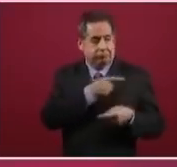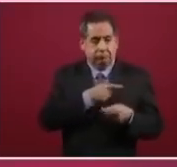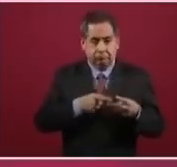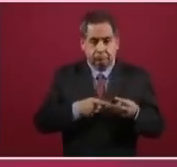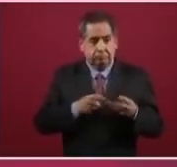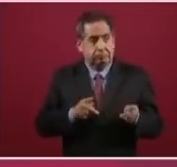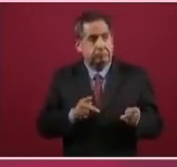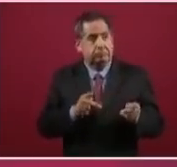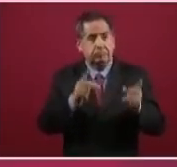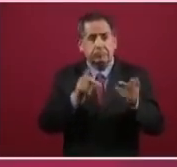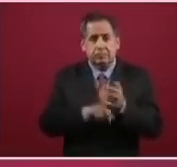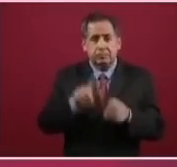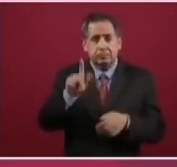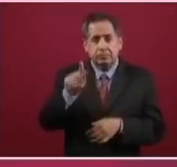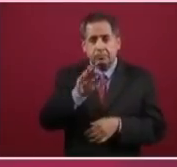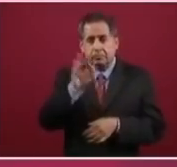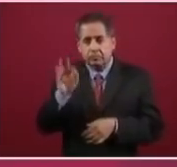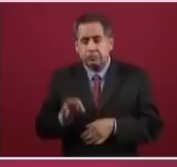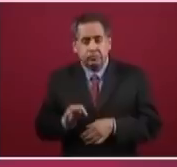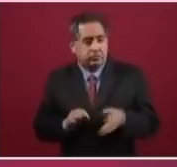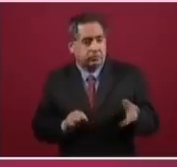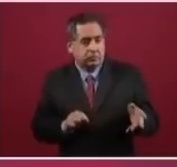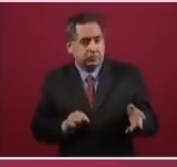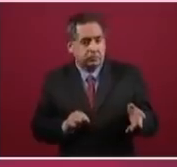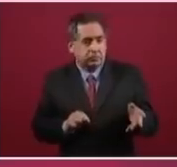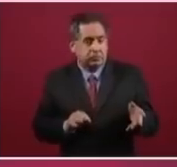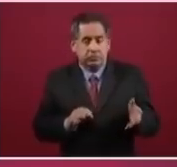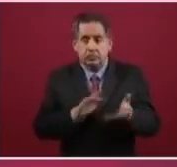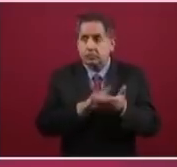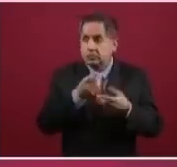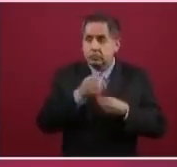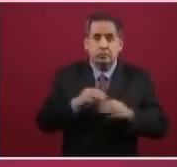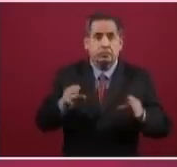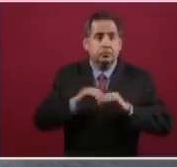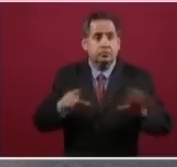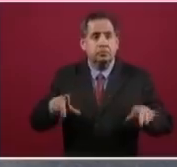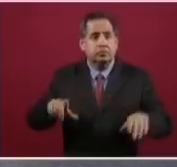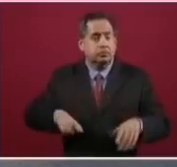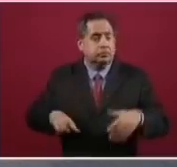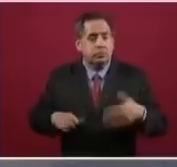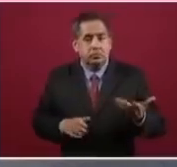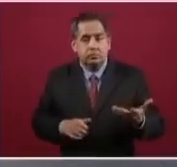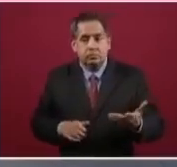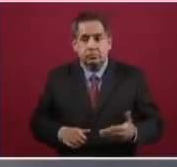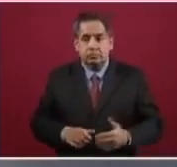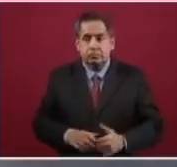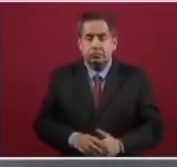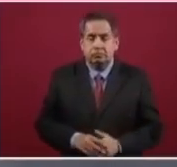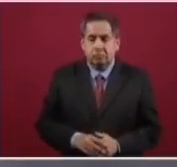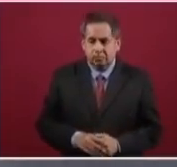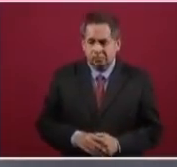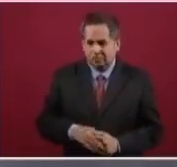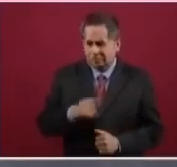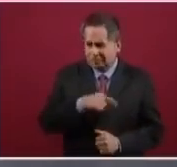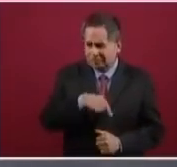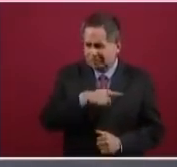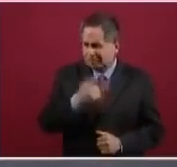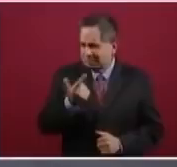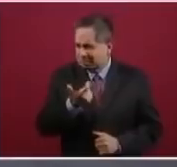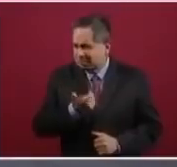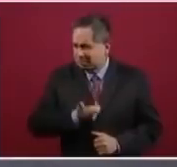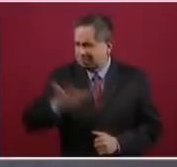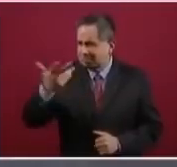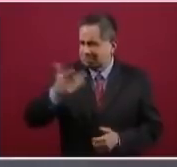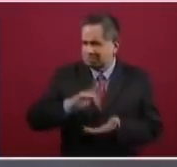vendían el 70 por ciento de toda la medicina del gobierno a precios elevadísimos